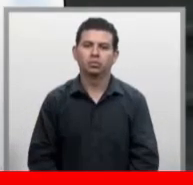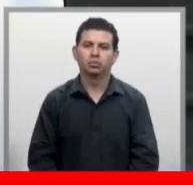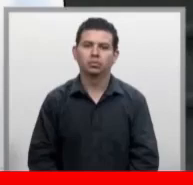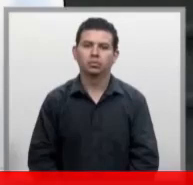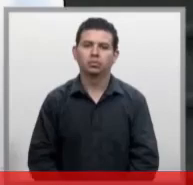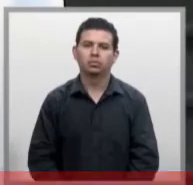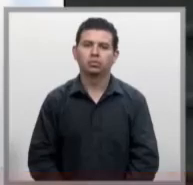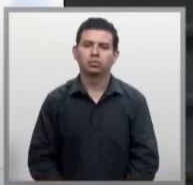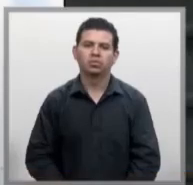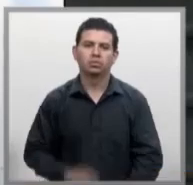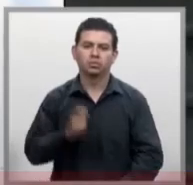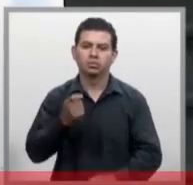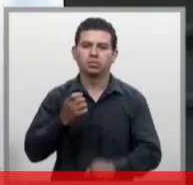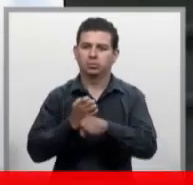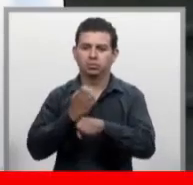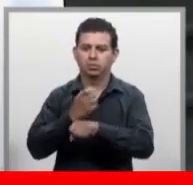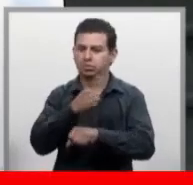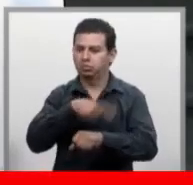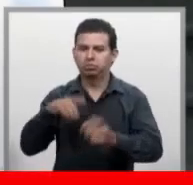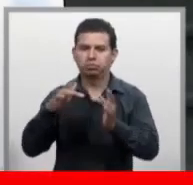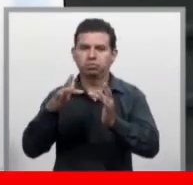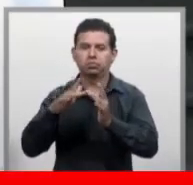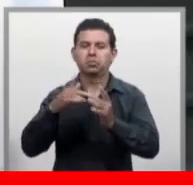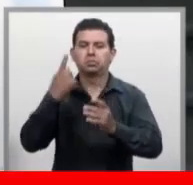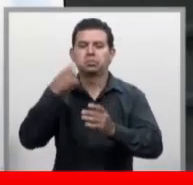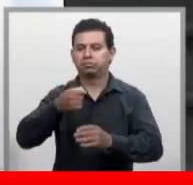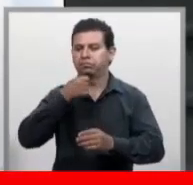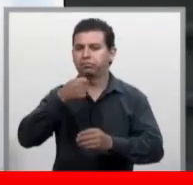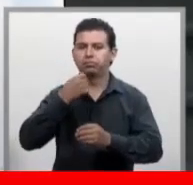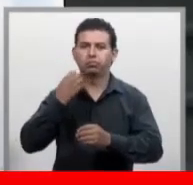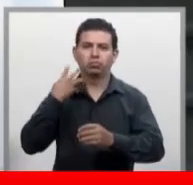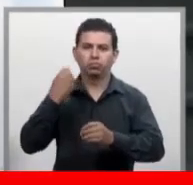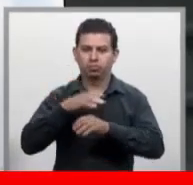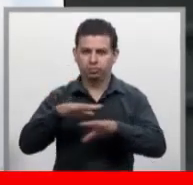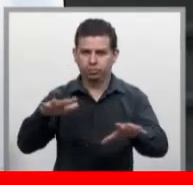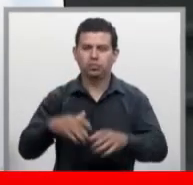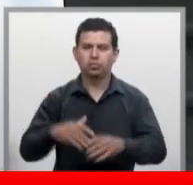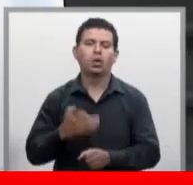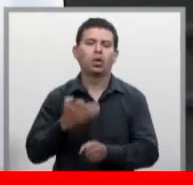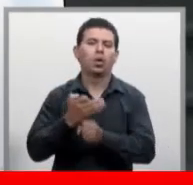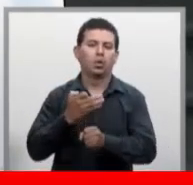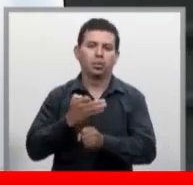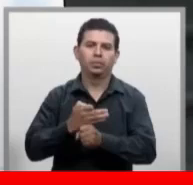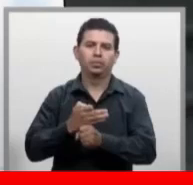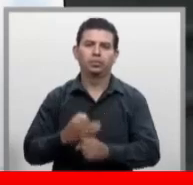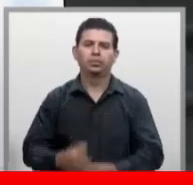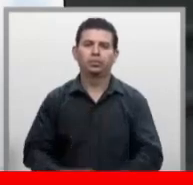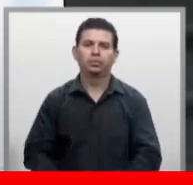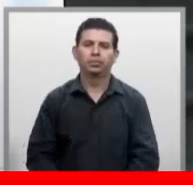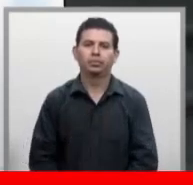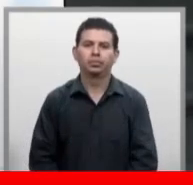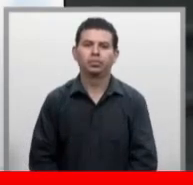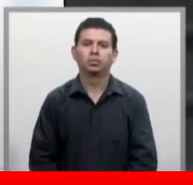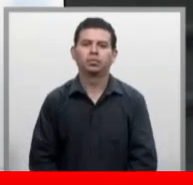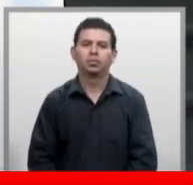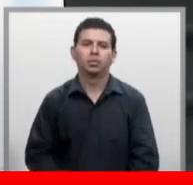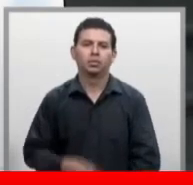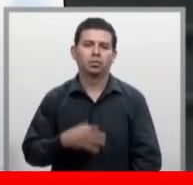podemos abrir esta gran conversación. El día de hoy he convocado